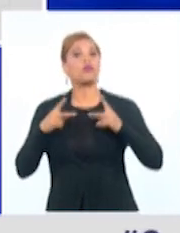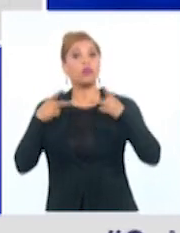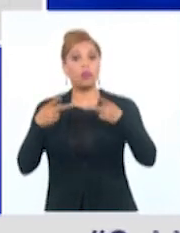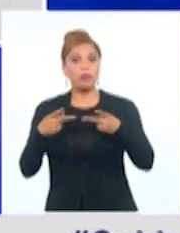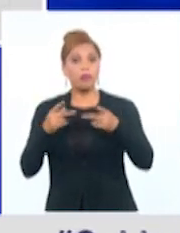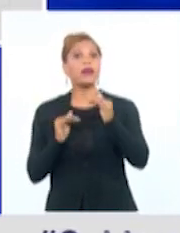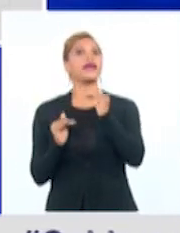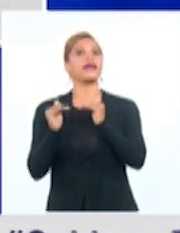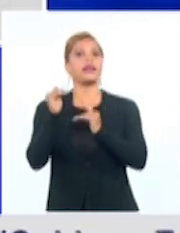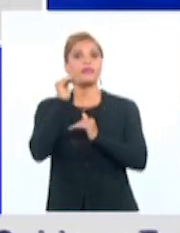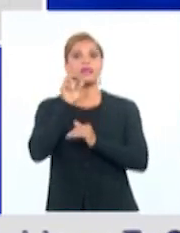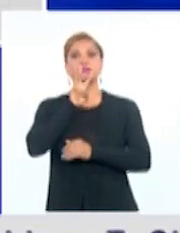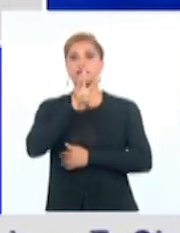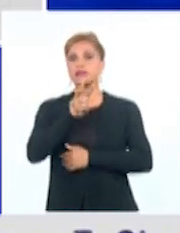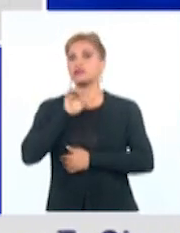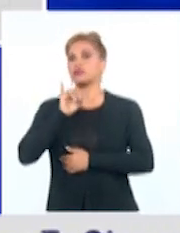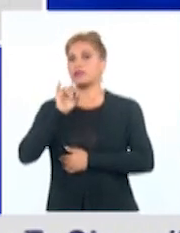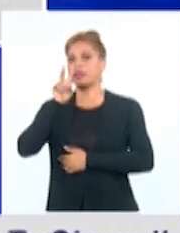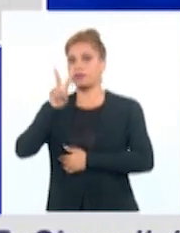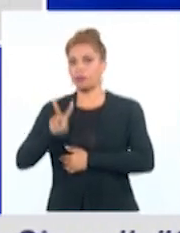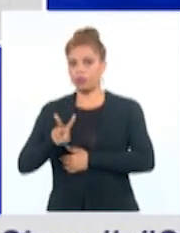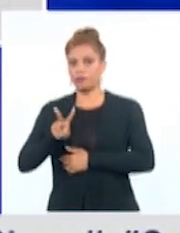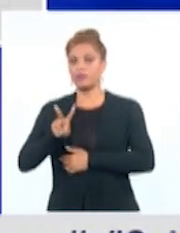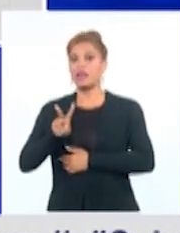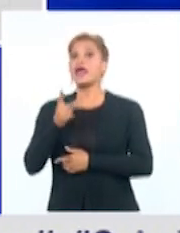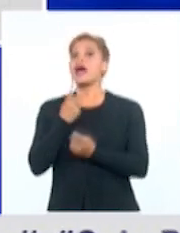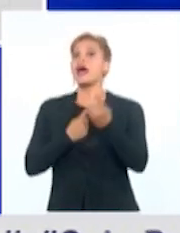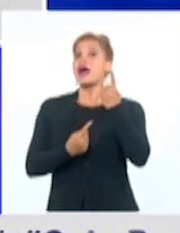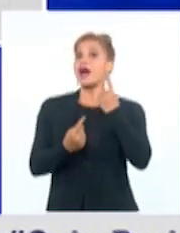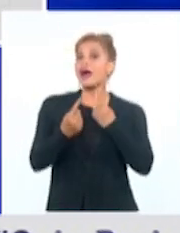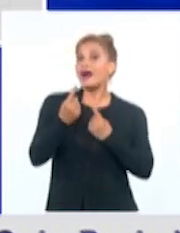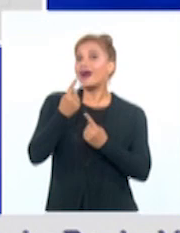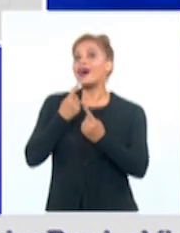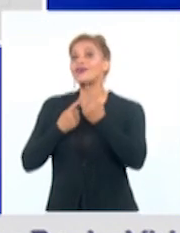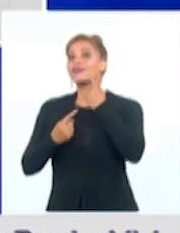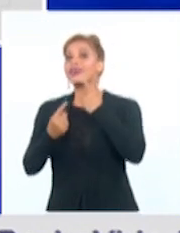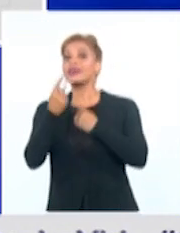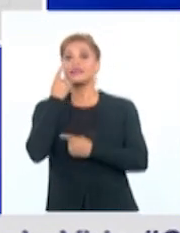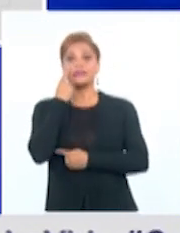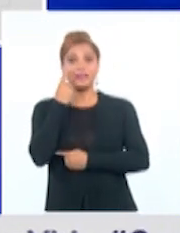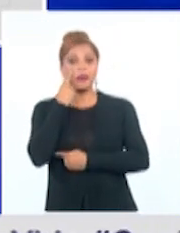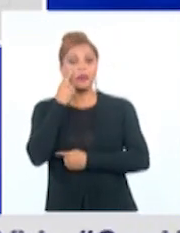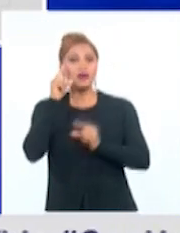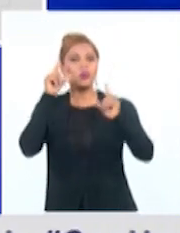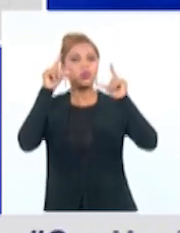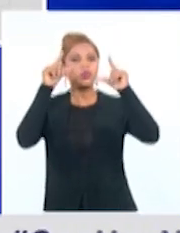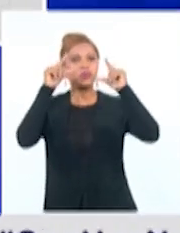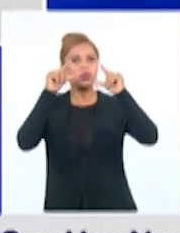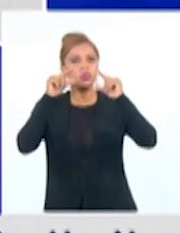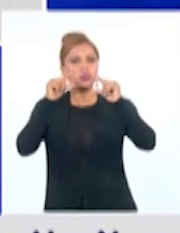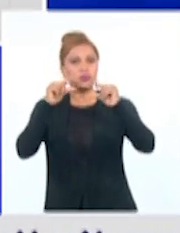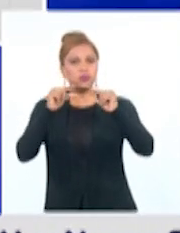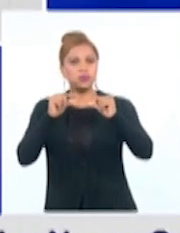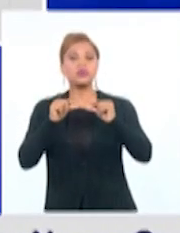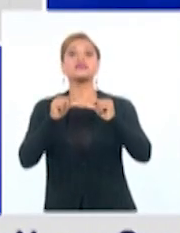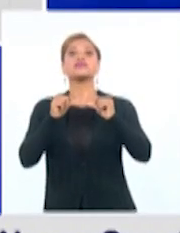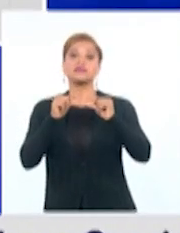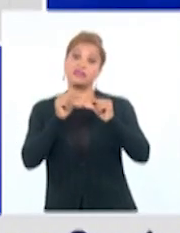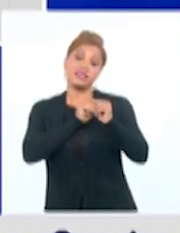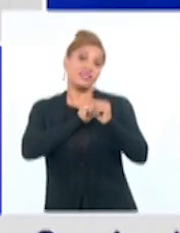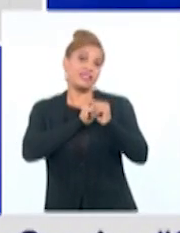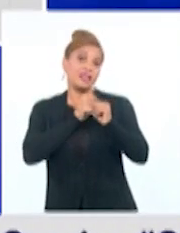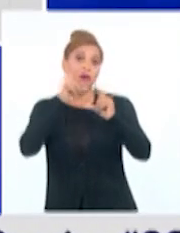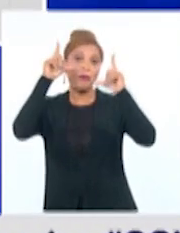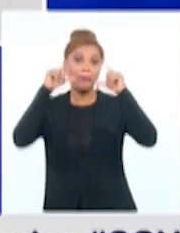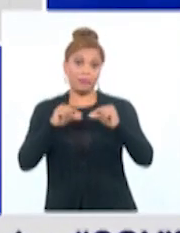elevada 362, independientemente de que se aprecia una reducción que quisiéramos que fuera